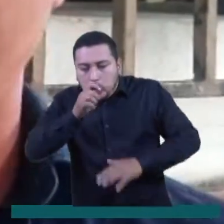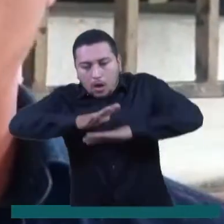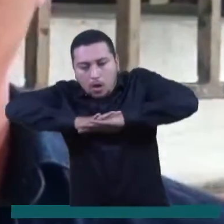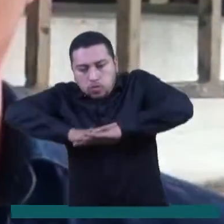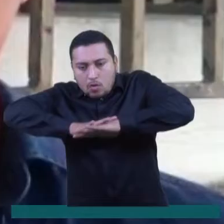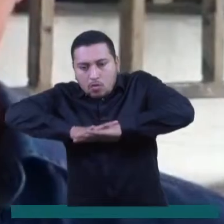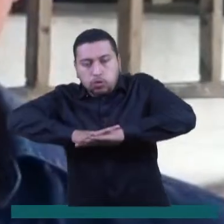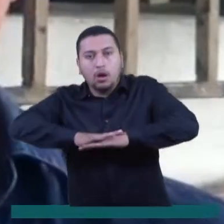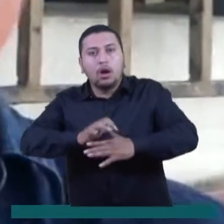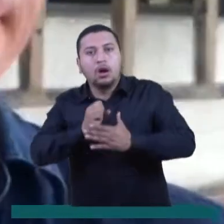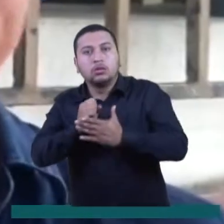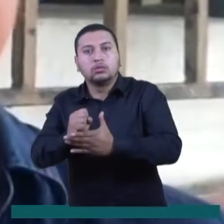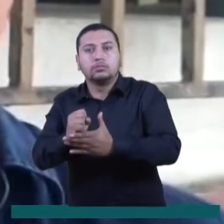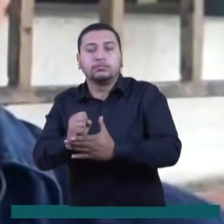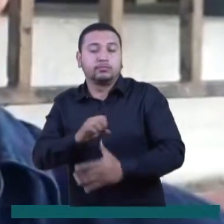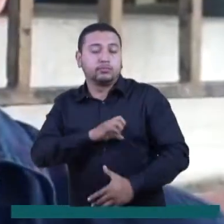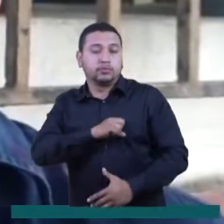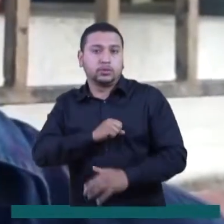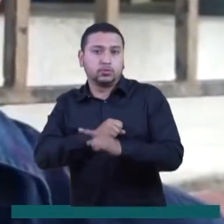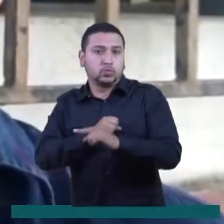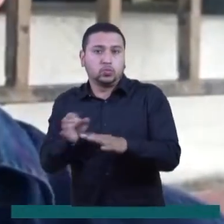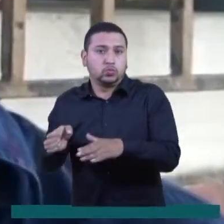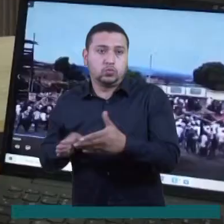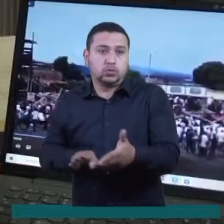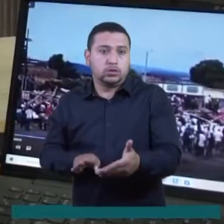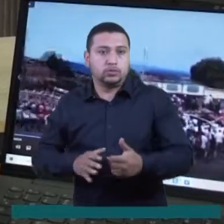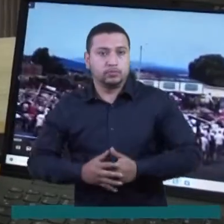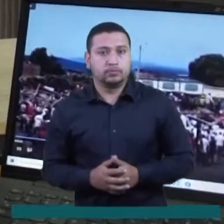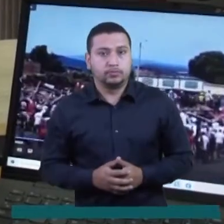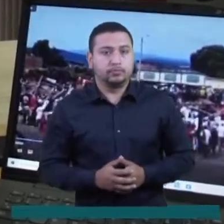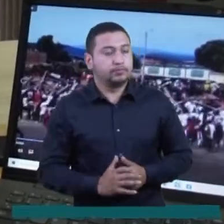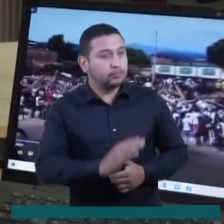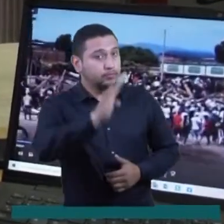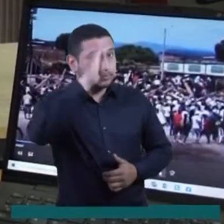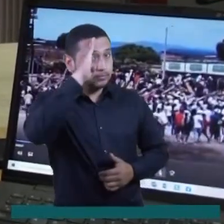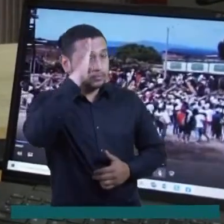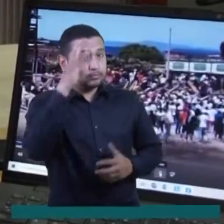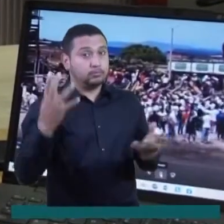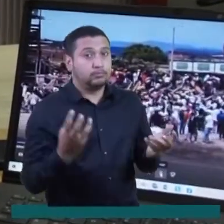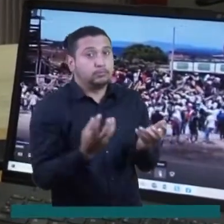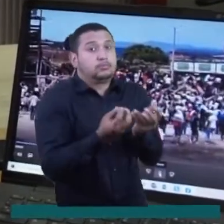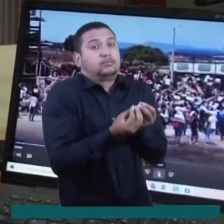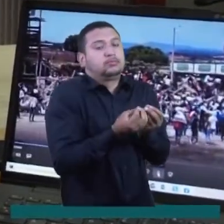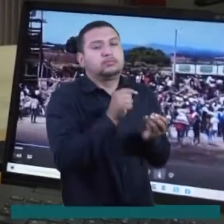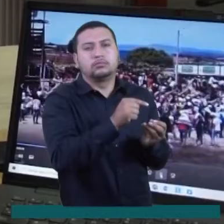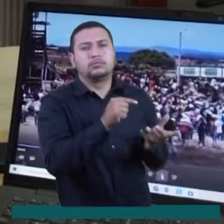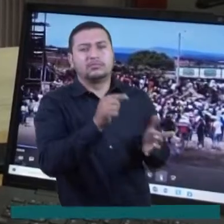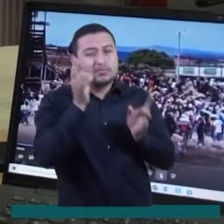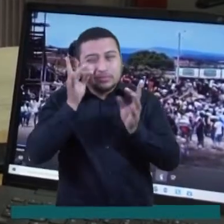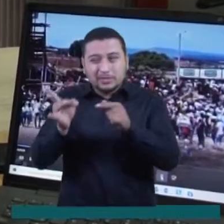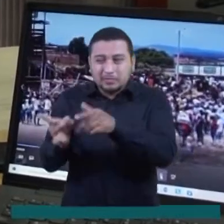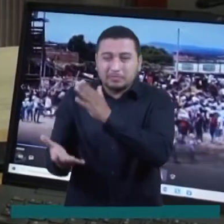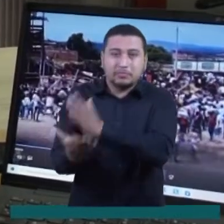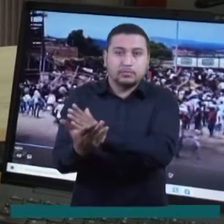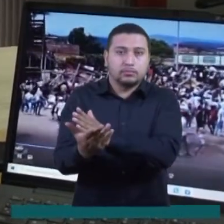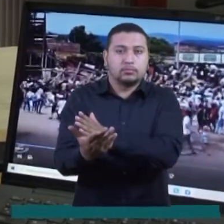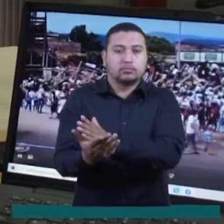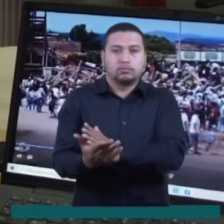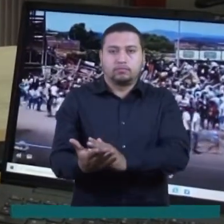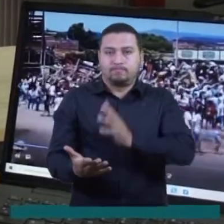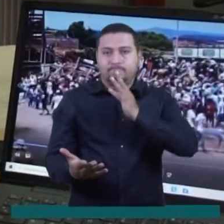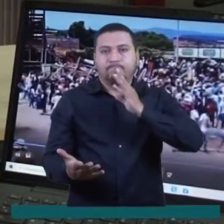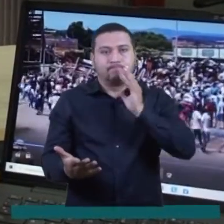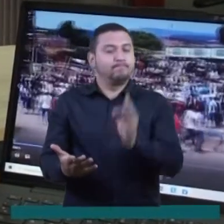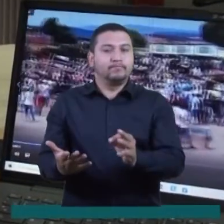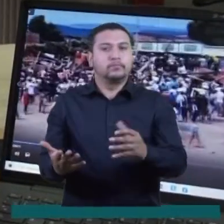pero desafortunadamente falleció el señor. Para las autoridades seccionales, esta tragedia fue un verdadero